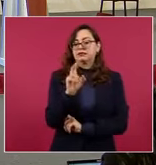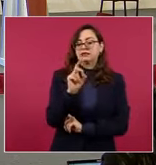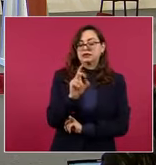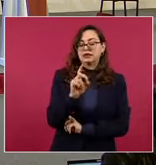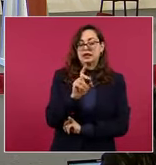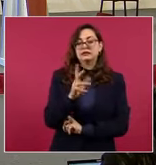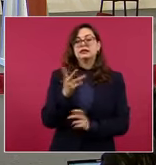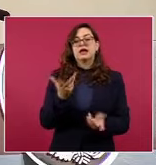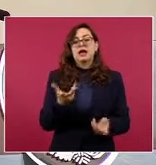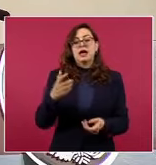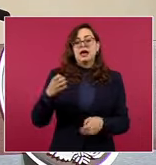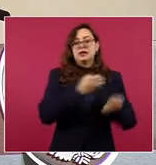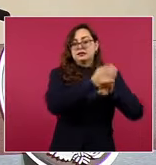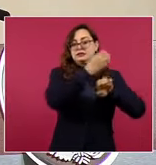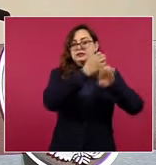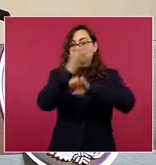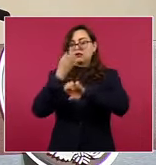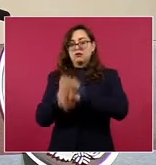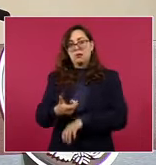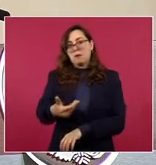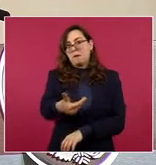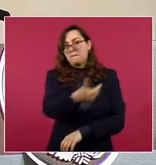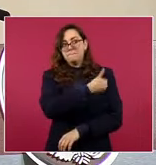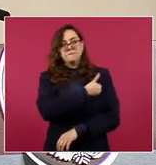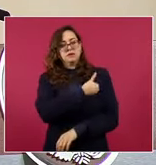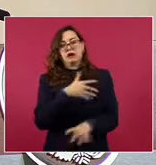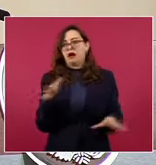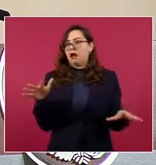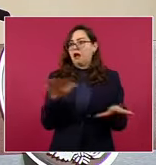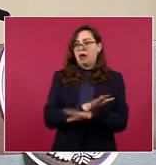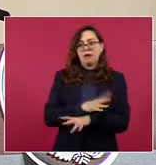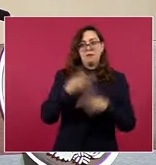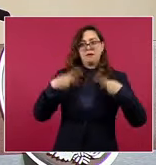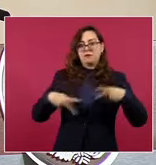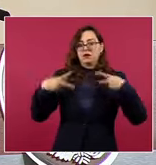gobiernos locales. Durante esta administración se han efectuado